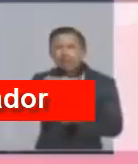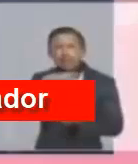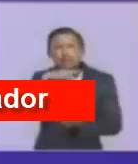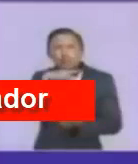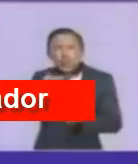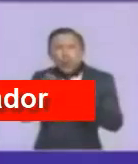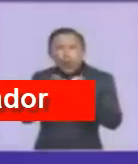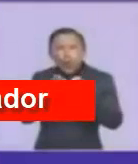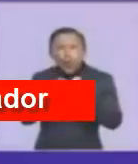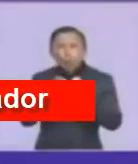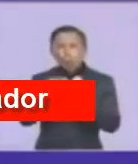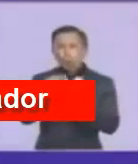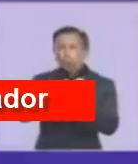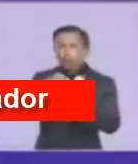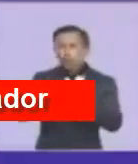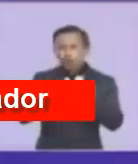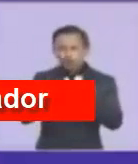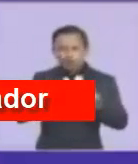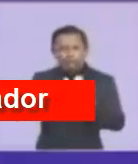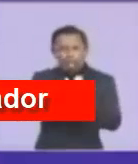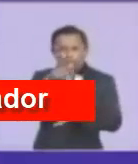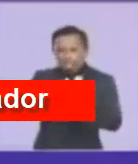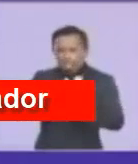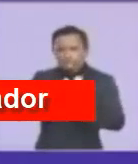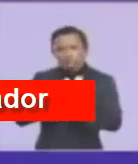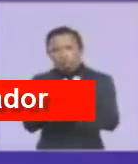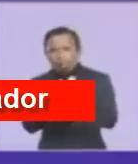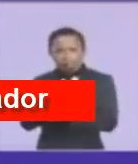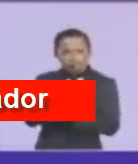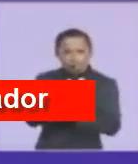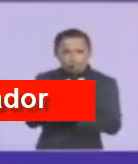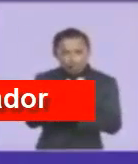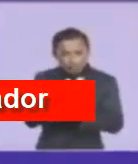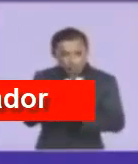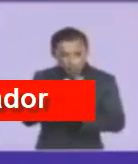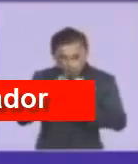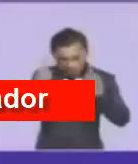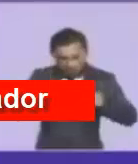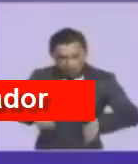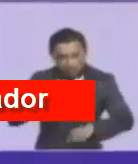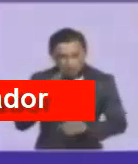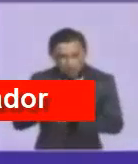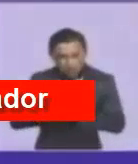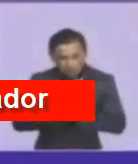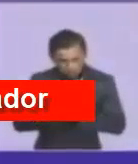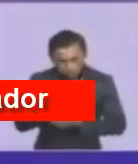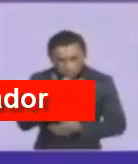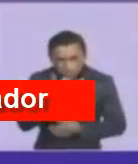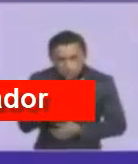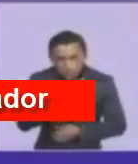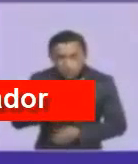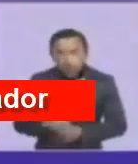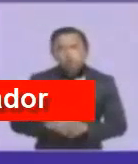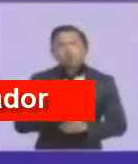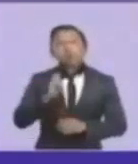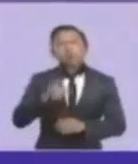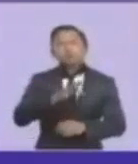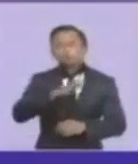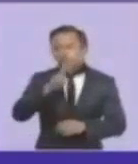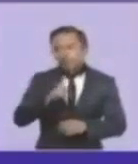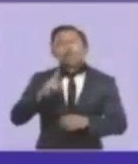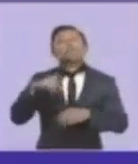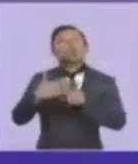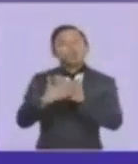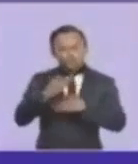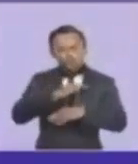turrón a Meade para que este metiera a jonrón, que como quiera no le dieron o no le dio, pero esa era la estrategia.